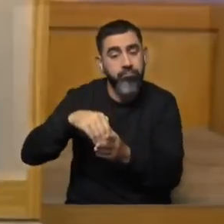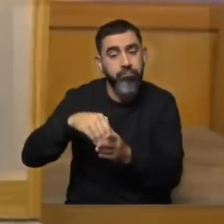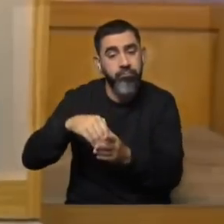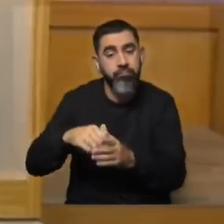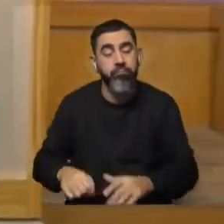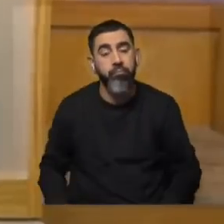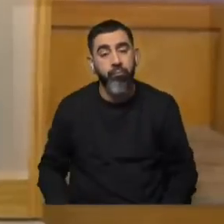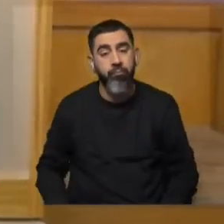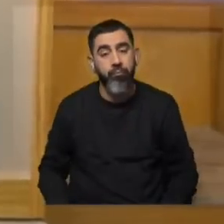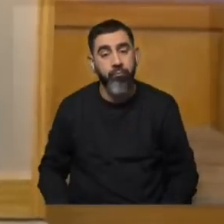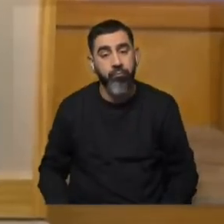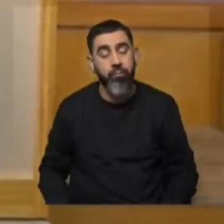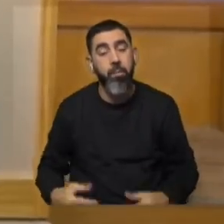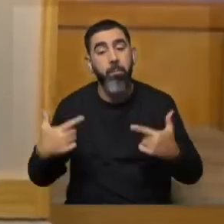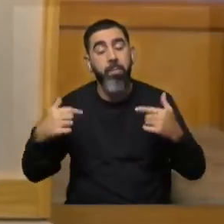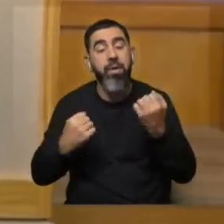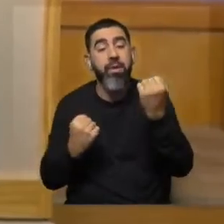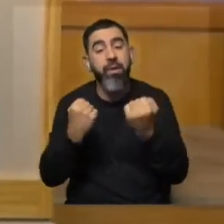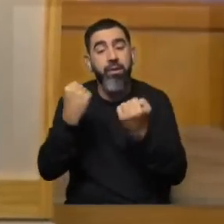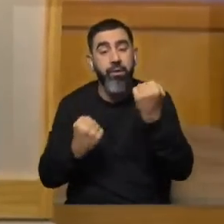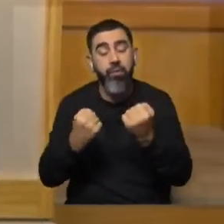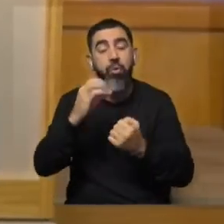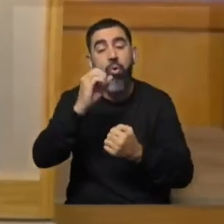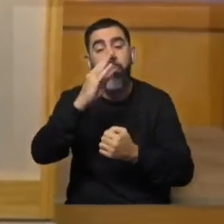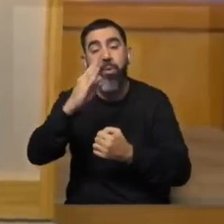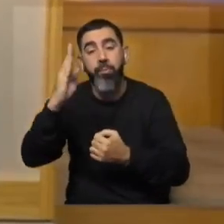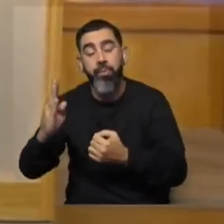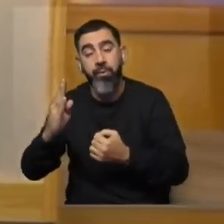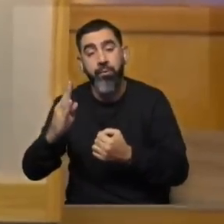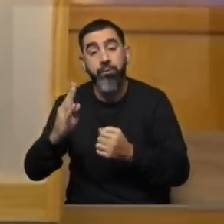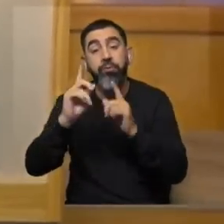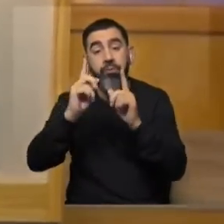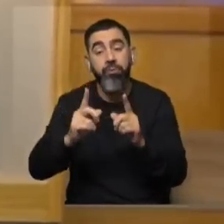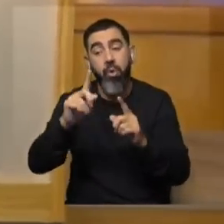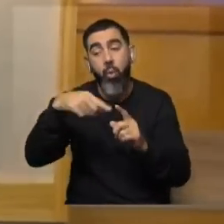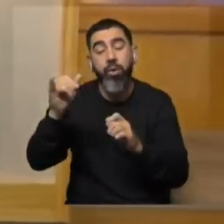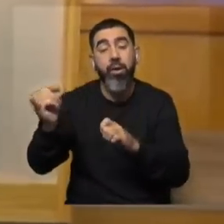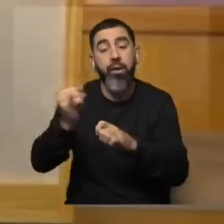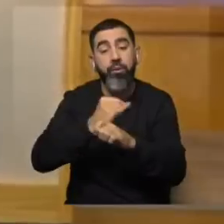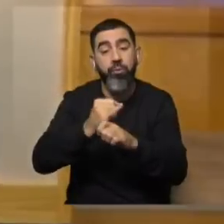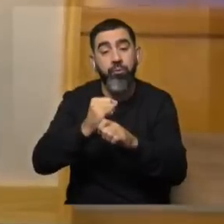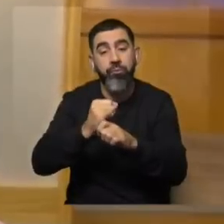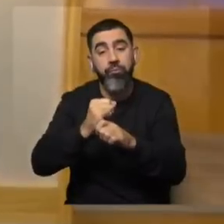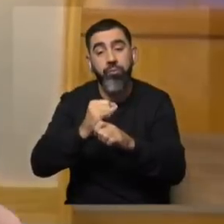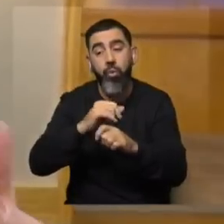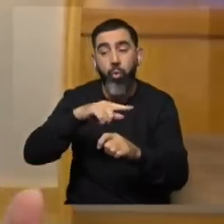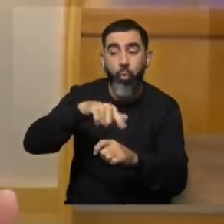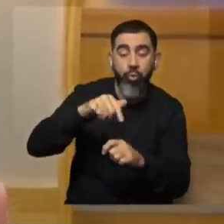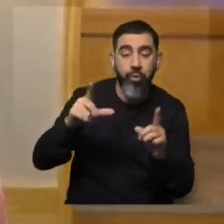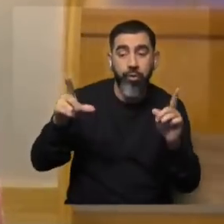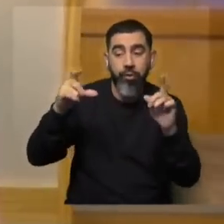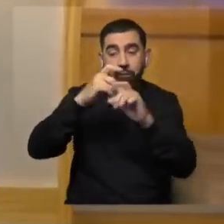un gran una presencia del ministerio economía y finanzas y de la opp que en conjunto con las demás instituciones van viendo donde tenemos